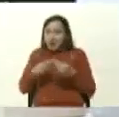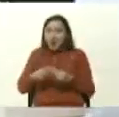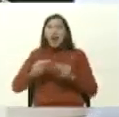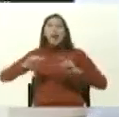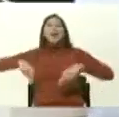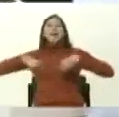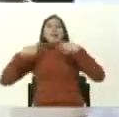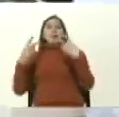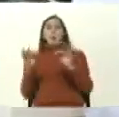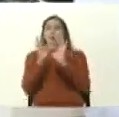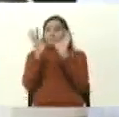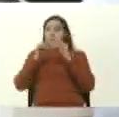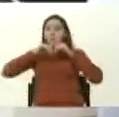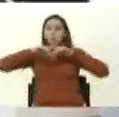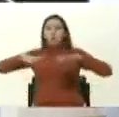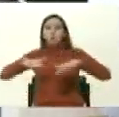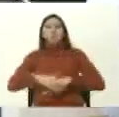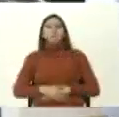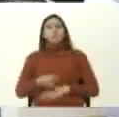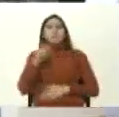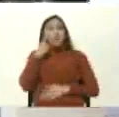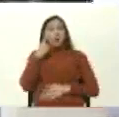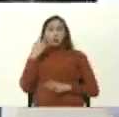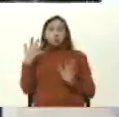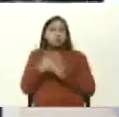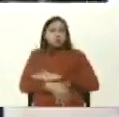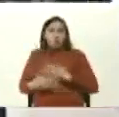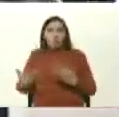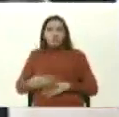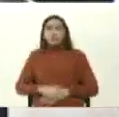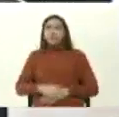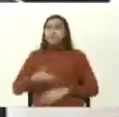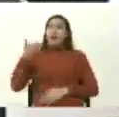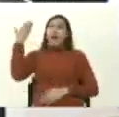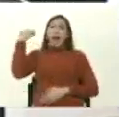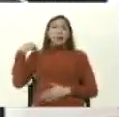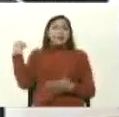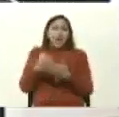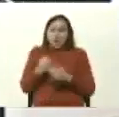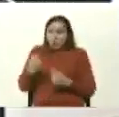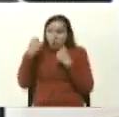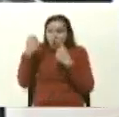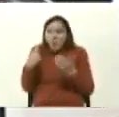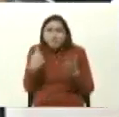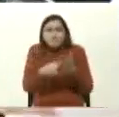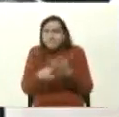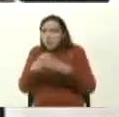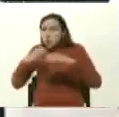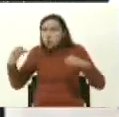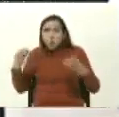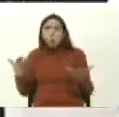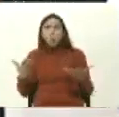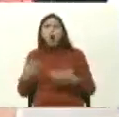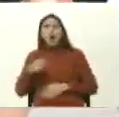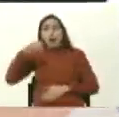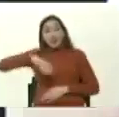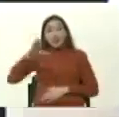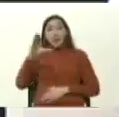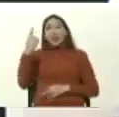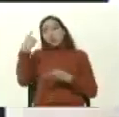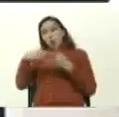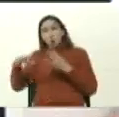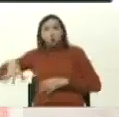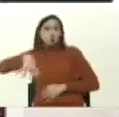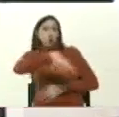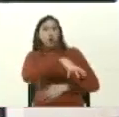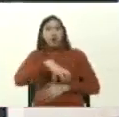innovador. Hemos visto, como usted mencionaba, años y años de lucha por el pasaje estudiantil, tanto en Caracas como en todo